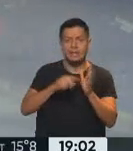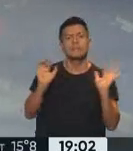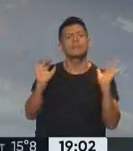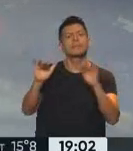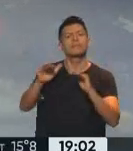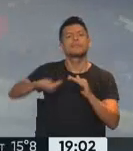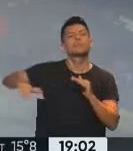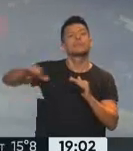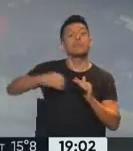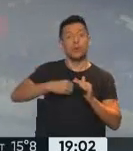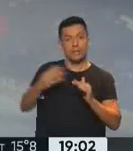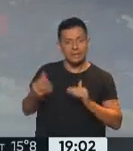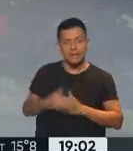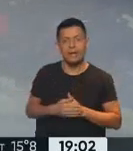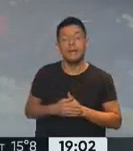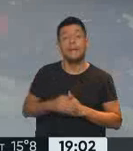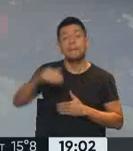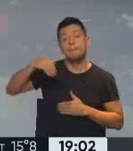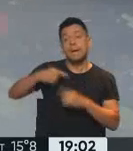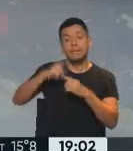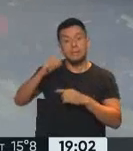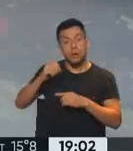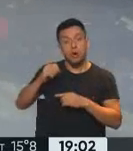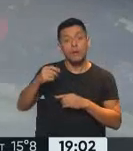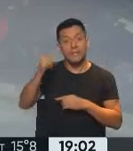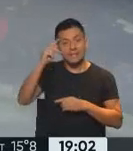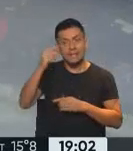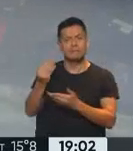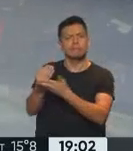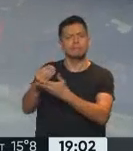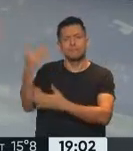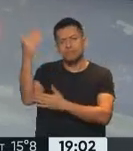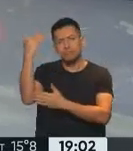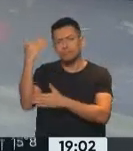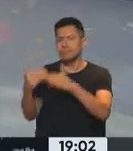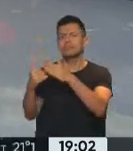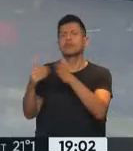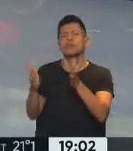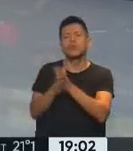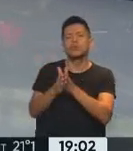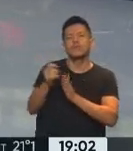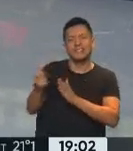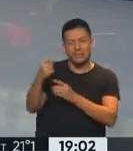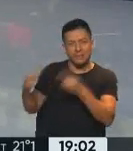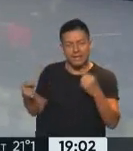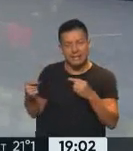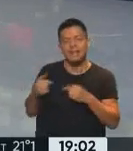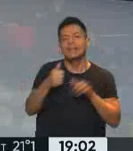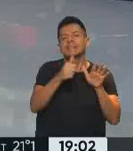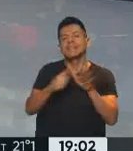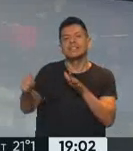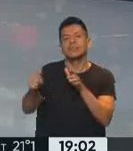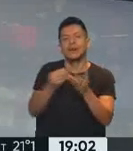en provincia de Buenos Aires y Máximo Kirchner fue el orador principal del encuentro junto con el sindicalismo. Hubo 600 representantes de